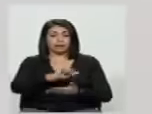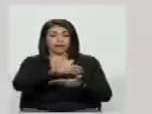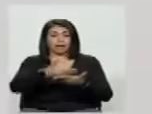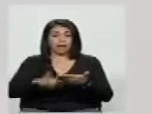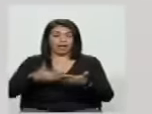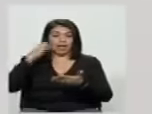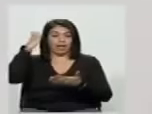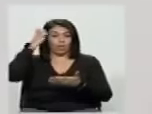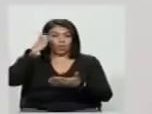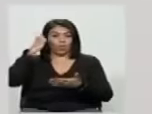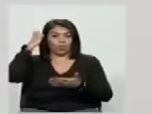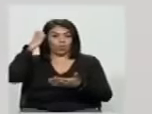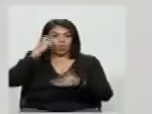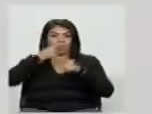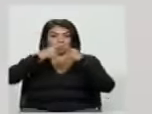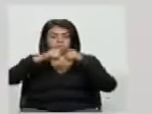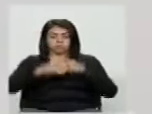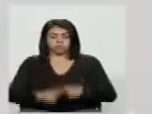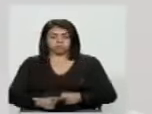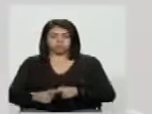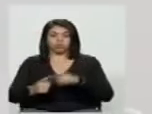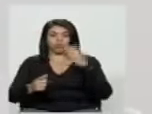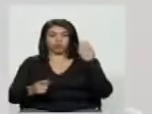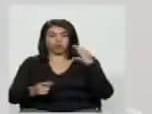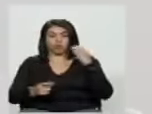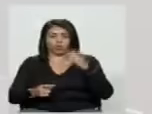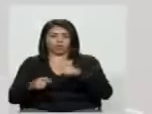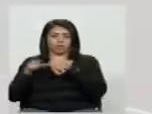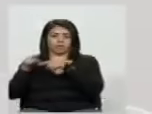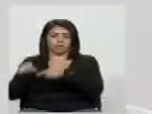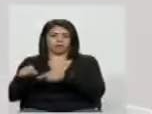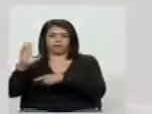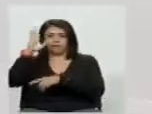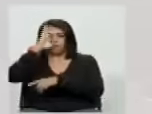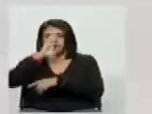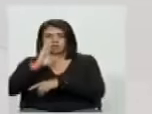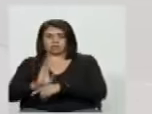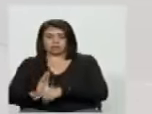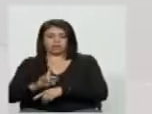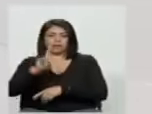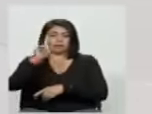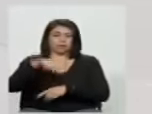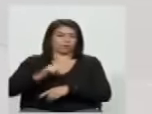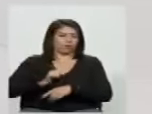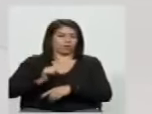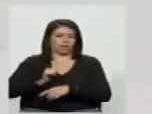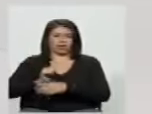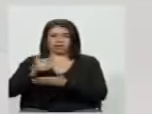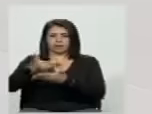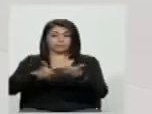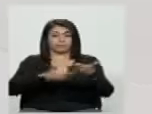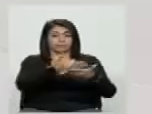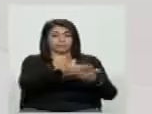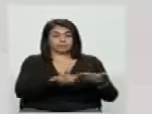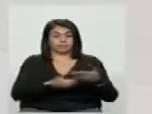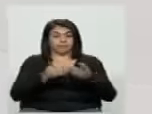Europa, o las actas de Colombia, o las actas de Brasil. Porque eso es